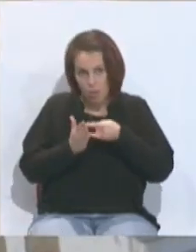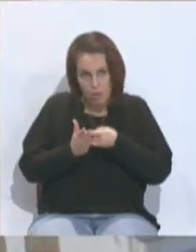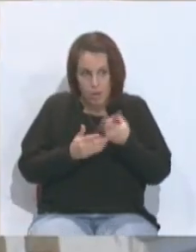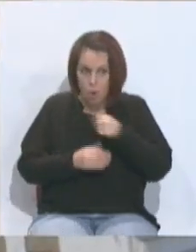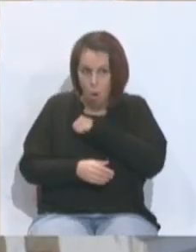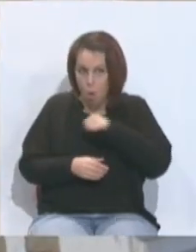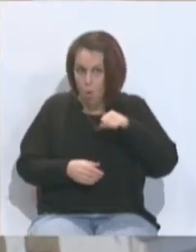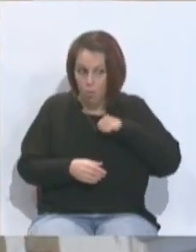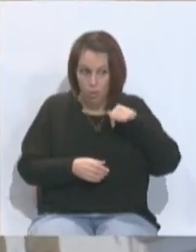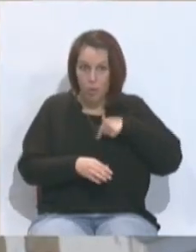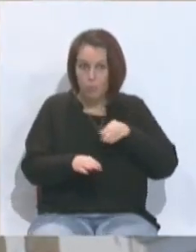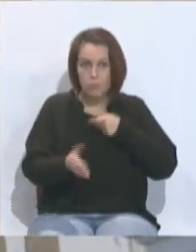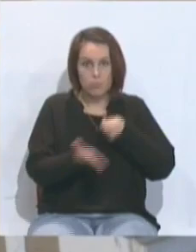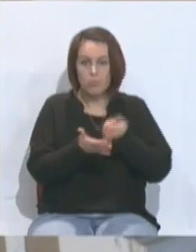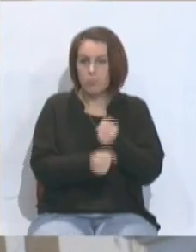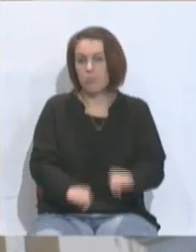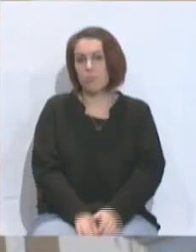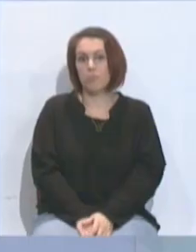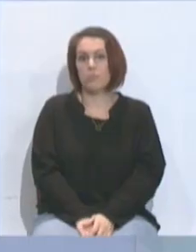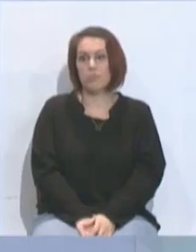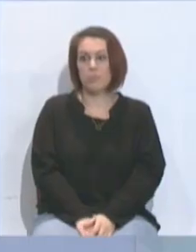en solitario.